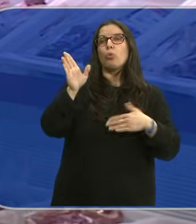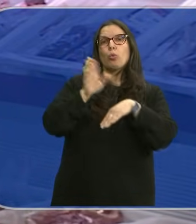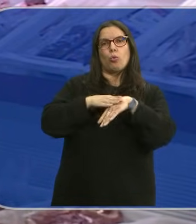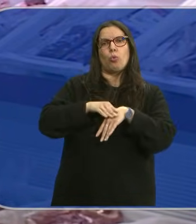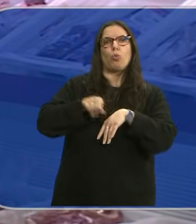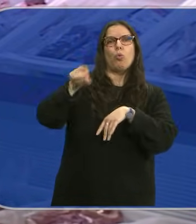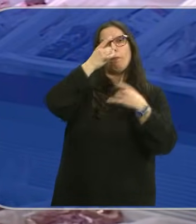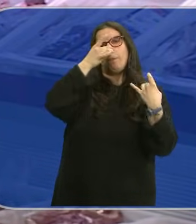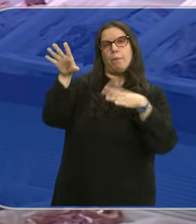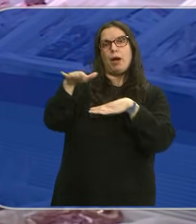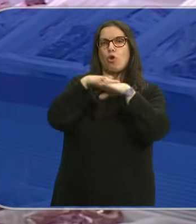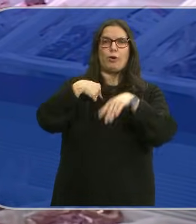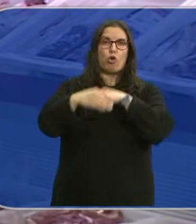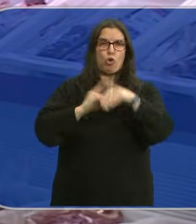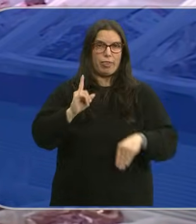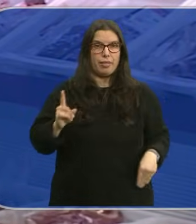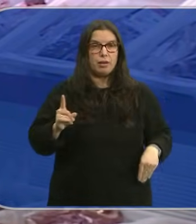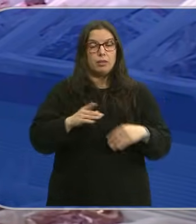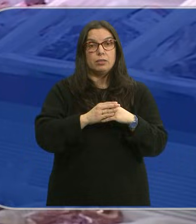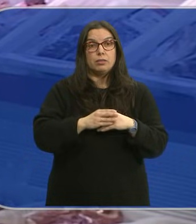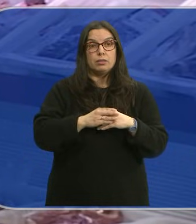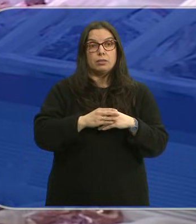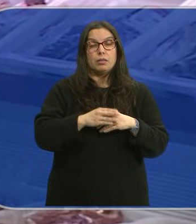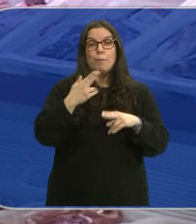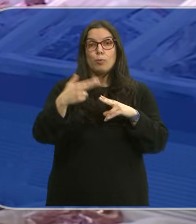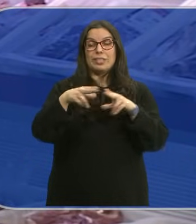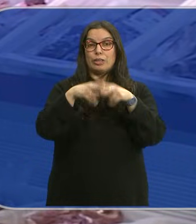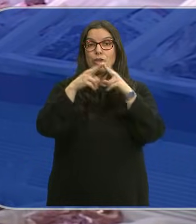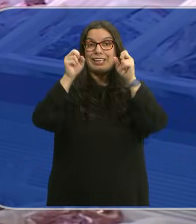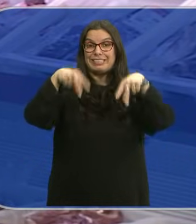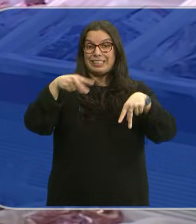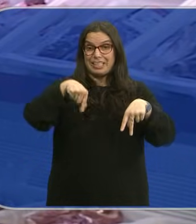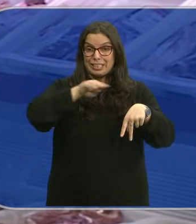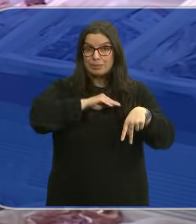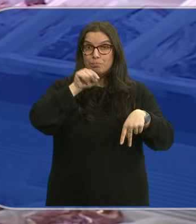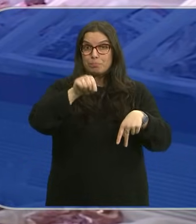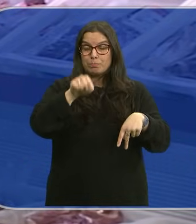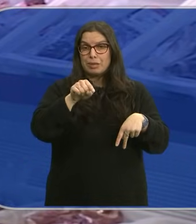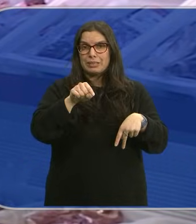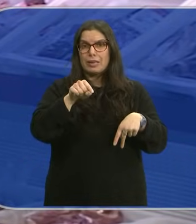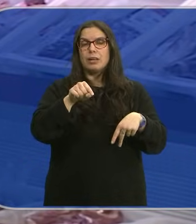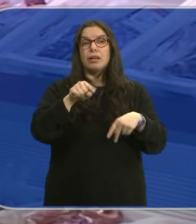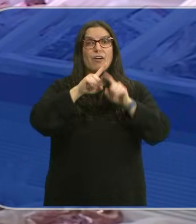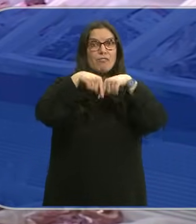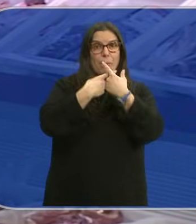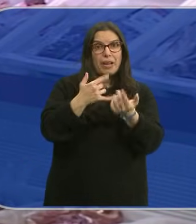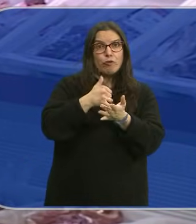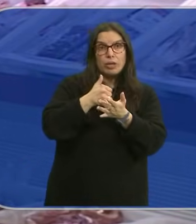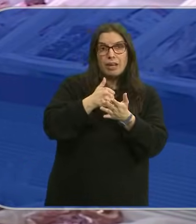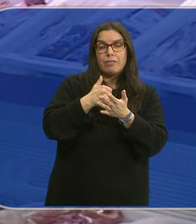culpable de lo que el Gobierno no hace. Los culpables de que no haya política social en nuestro país, de que las familias